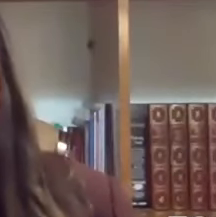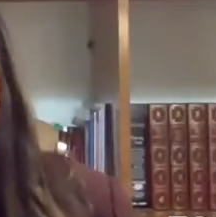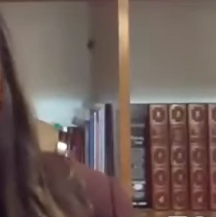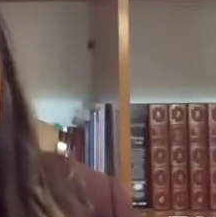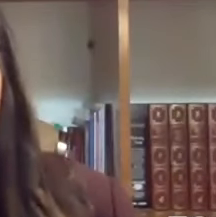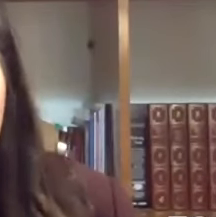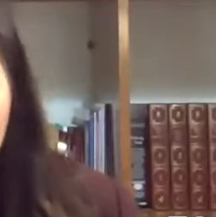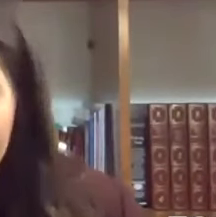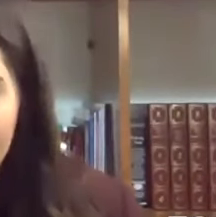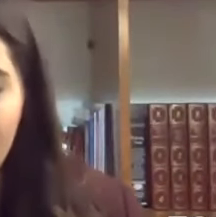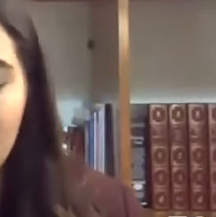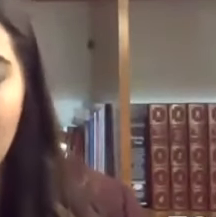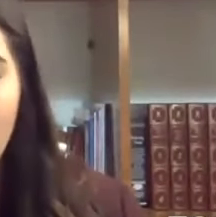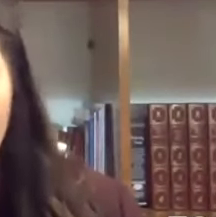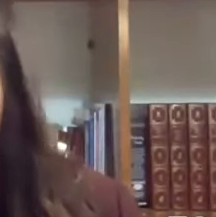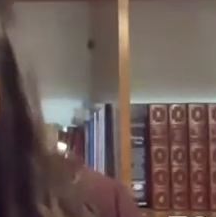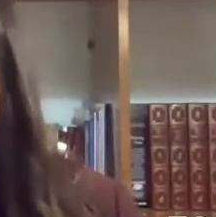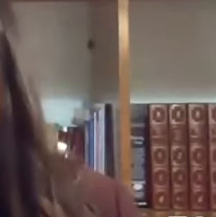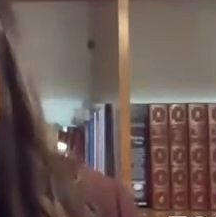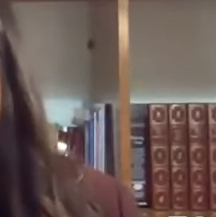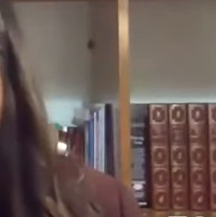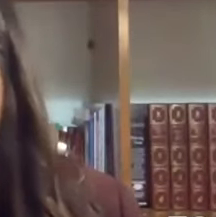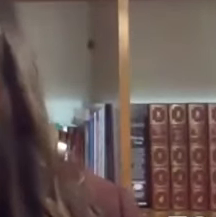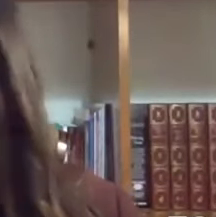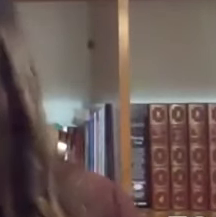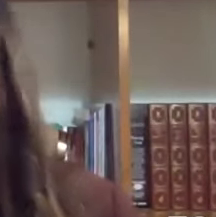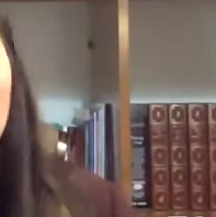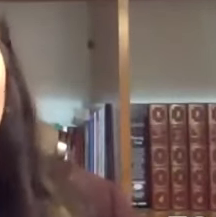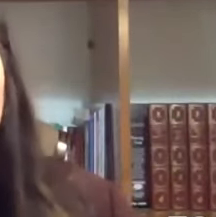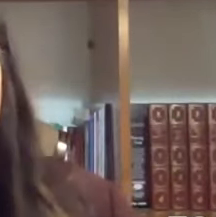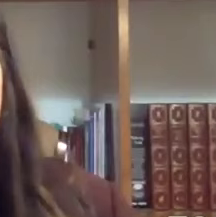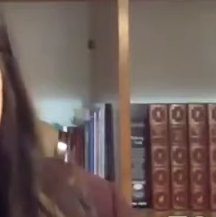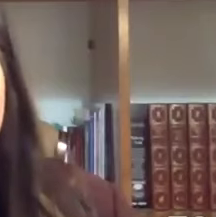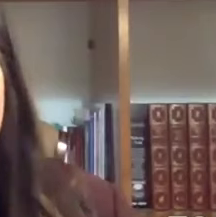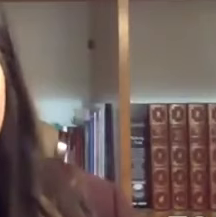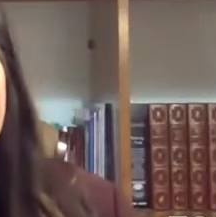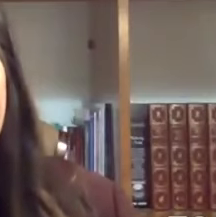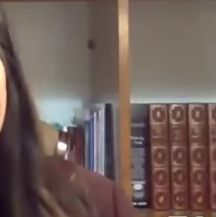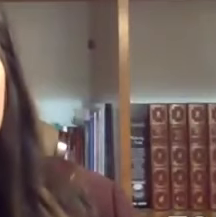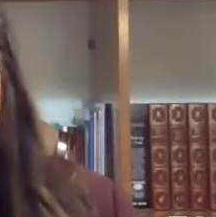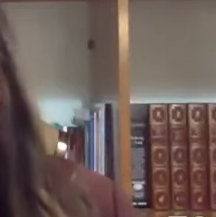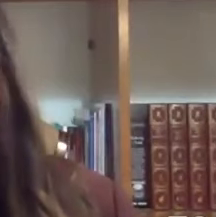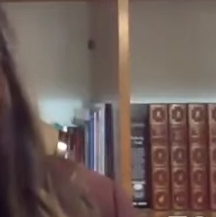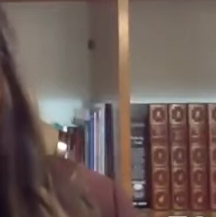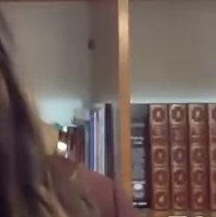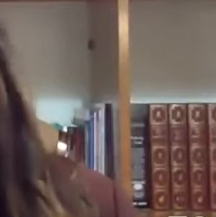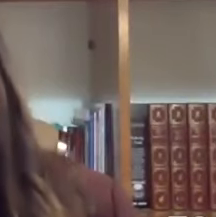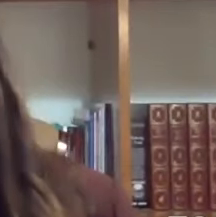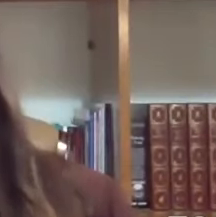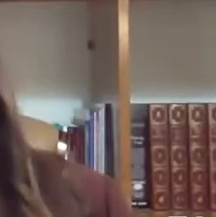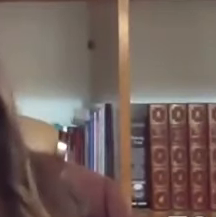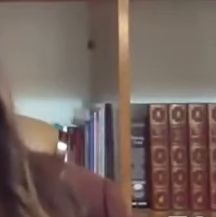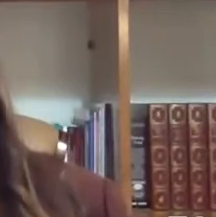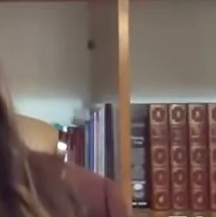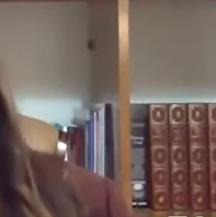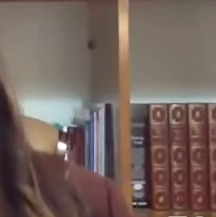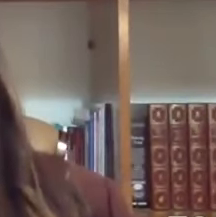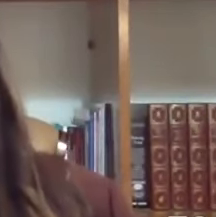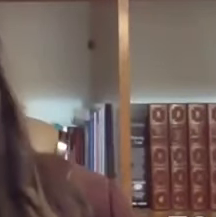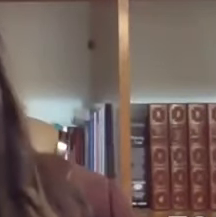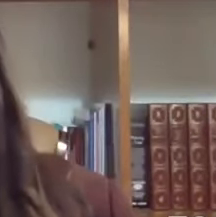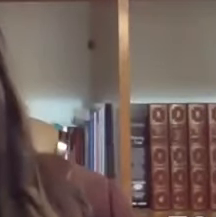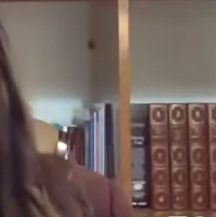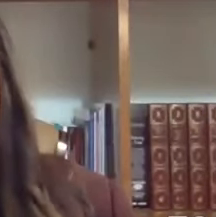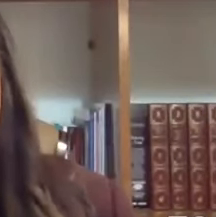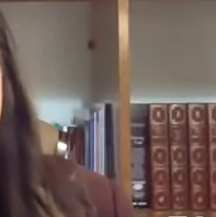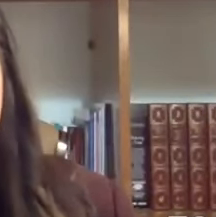ejercía la custodia de su hija, también menor de edad, y pues era una mujer profesionista. La invitan a realizar una estancia de